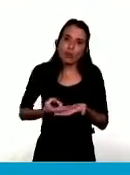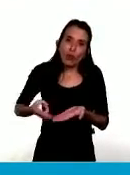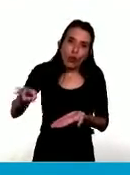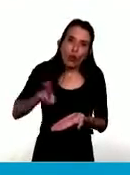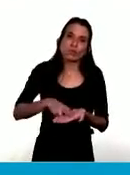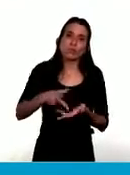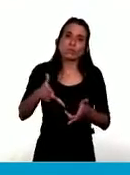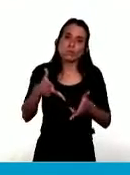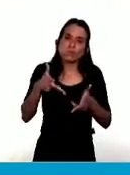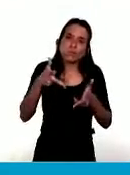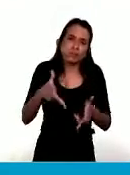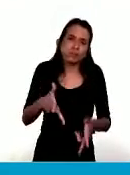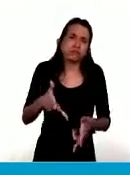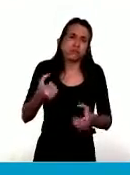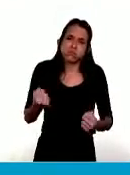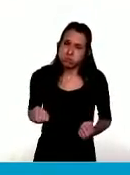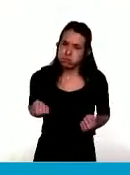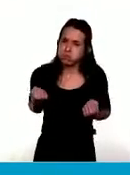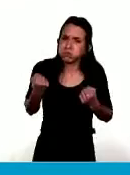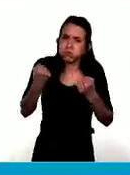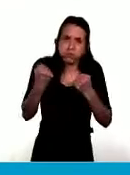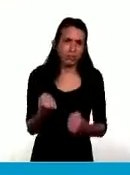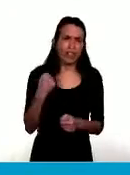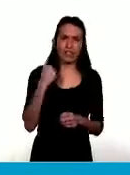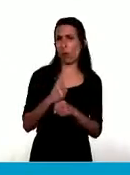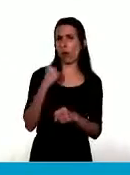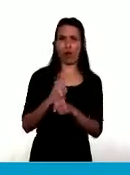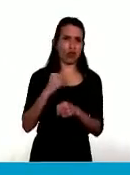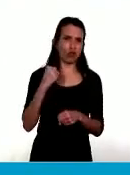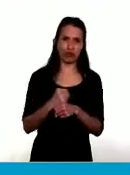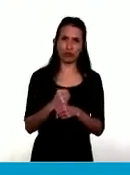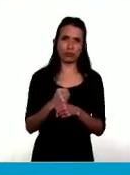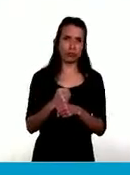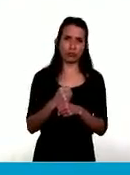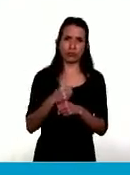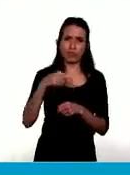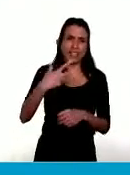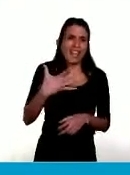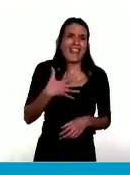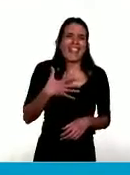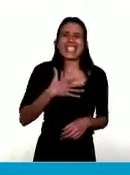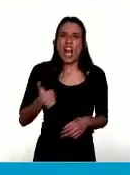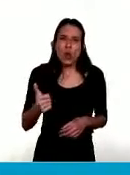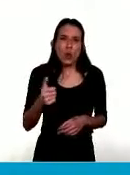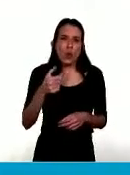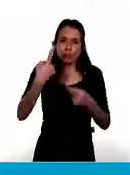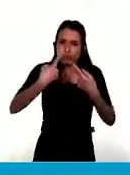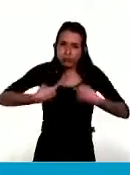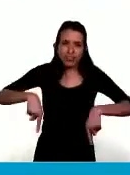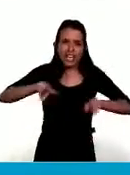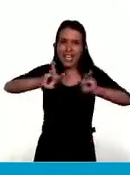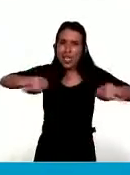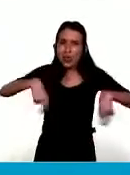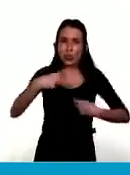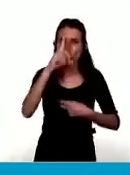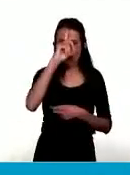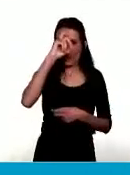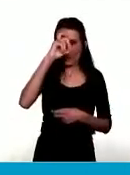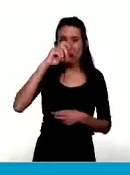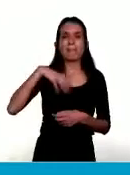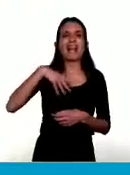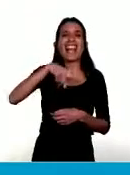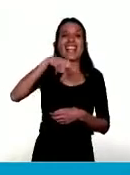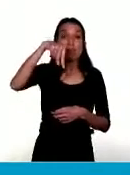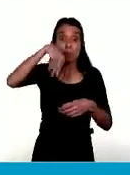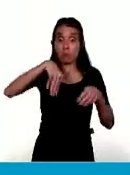los enormes esfuerzos que se están realizando en materia sanitaria y social en nuestra provincia y en nuestra